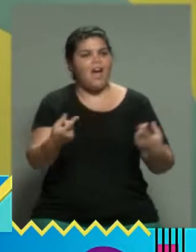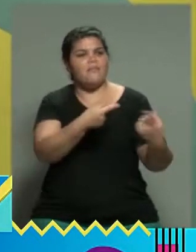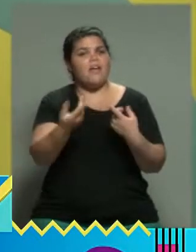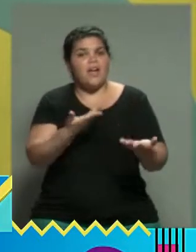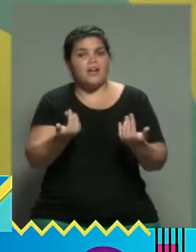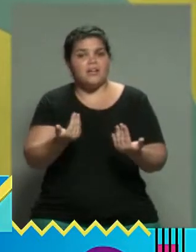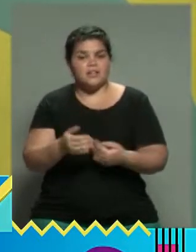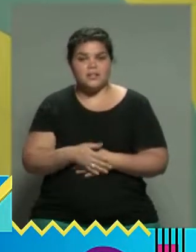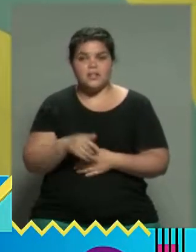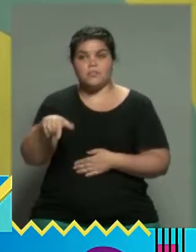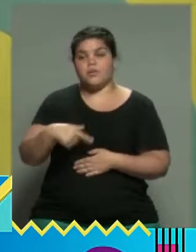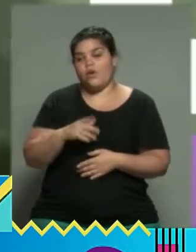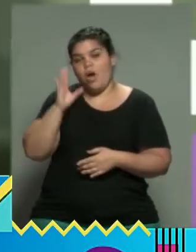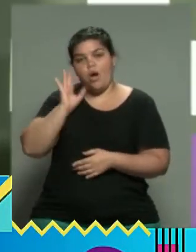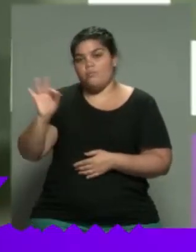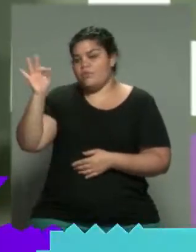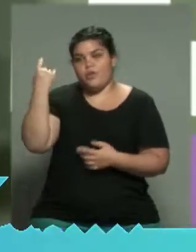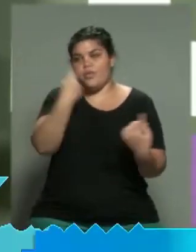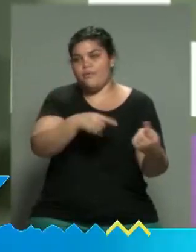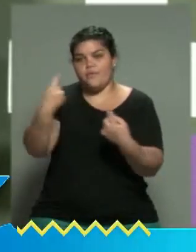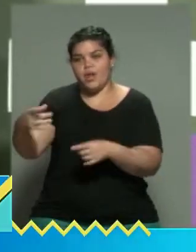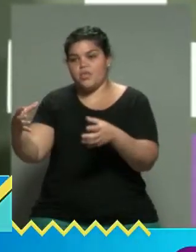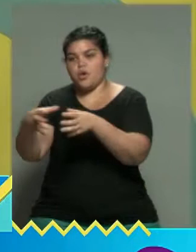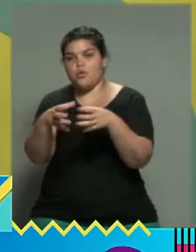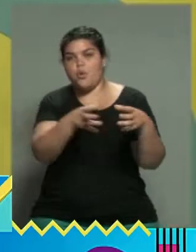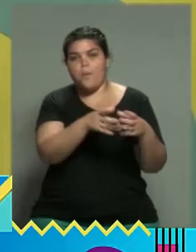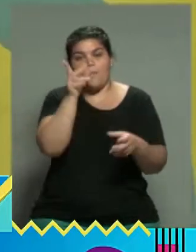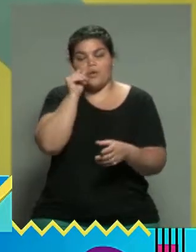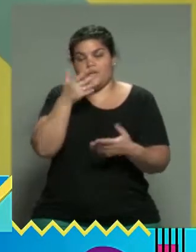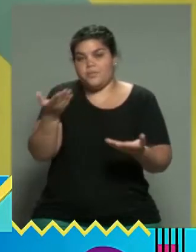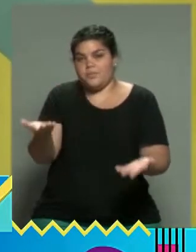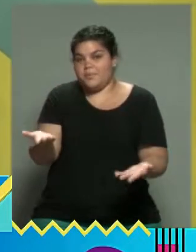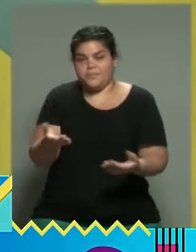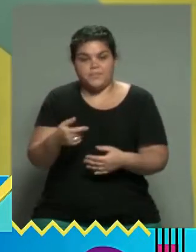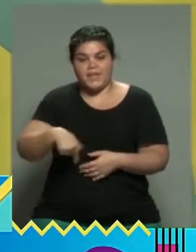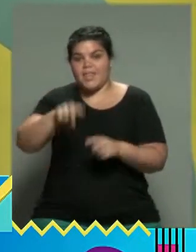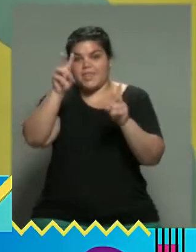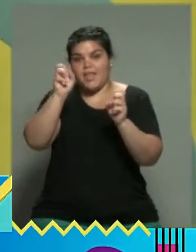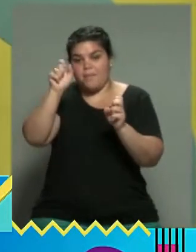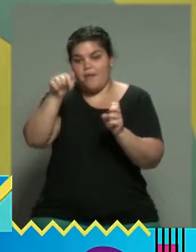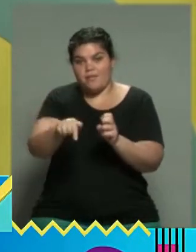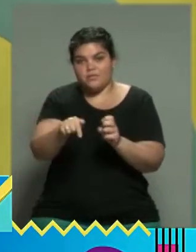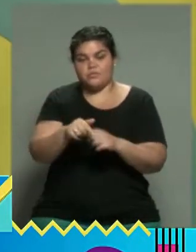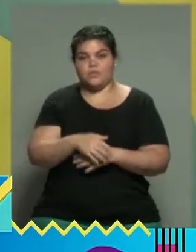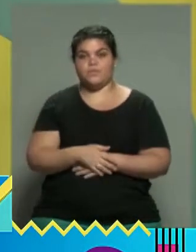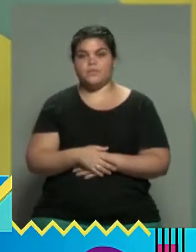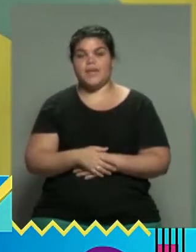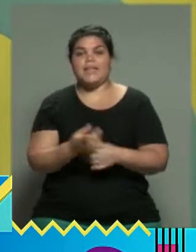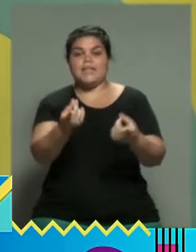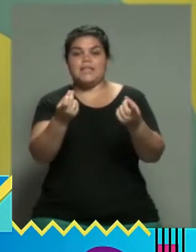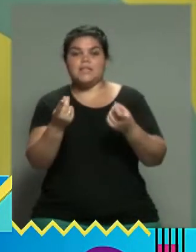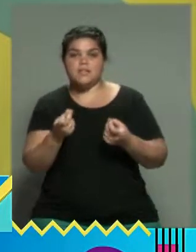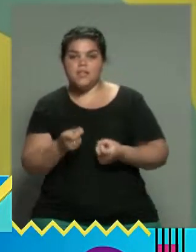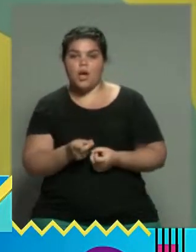uno está en diferentes espacios políticos y tiene que ver con este tema justamente. Creo que el profundizar las políticas